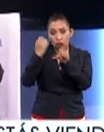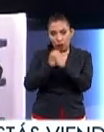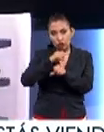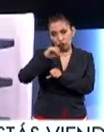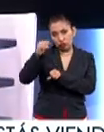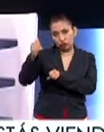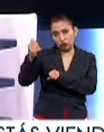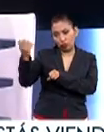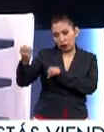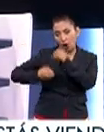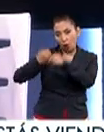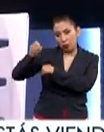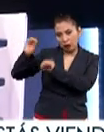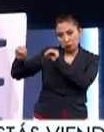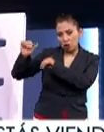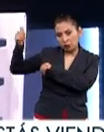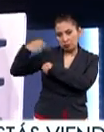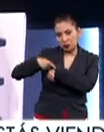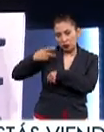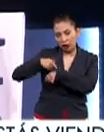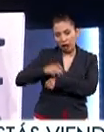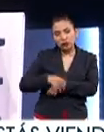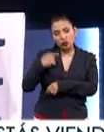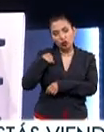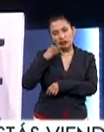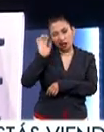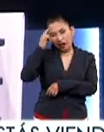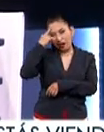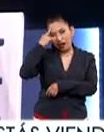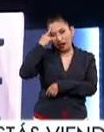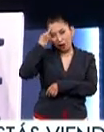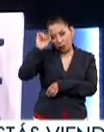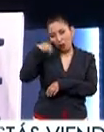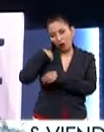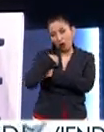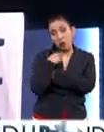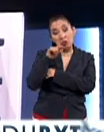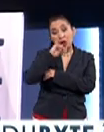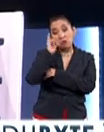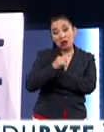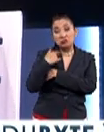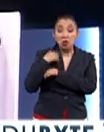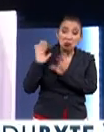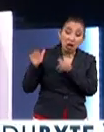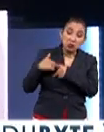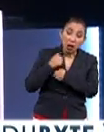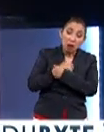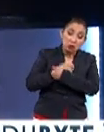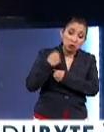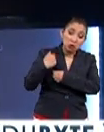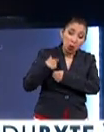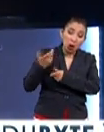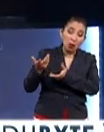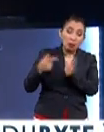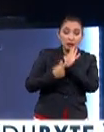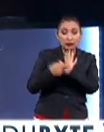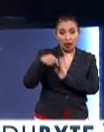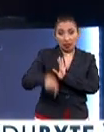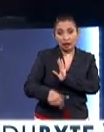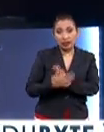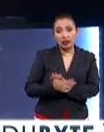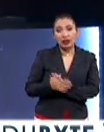4 años y la verdad yo ya la tenía en el archivo. Nunca pensé que Clausura del Amor pudiera volver a